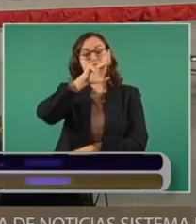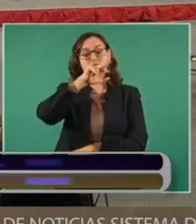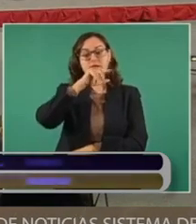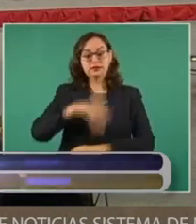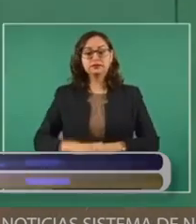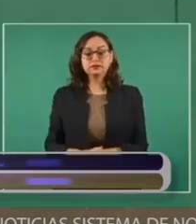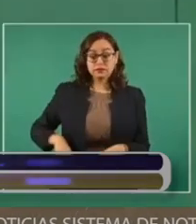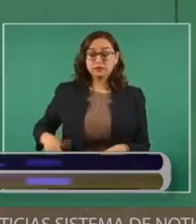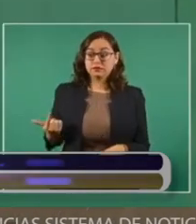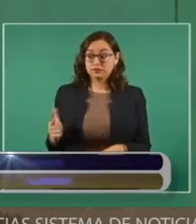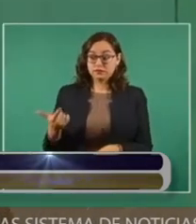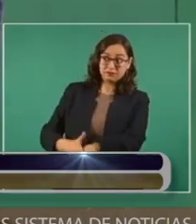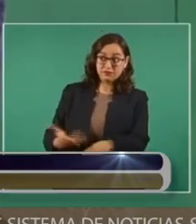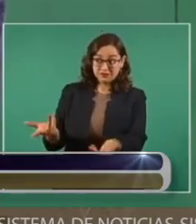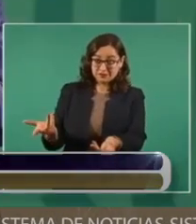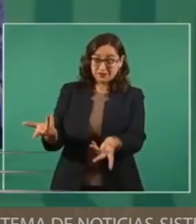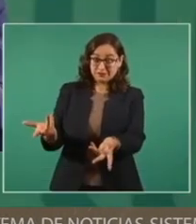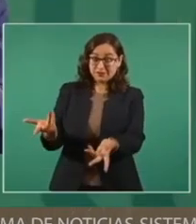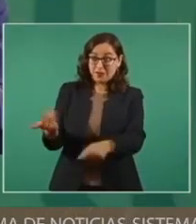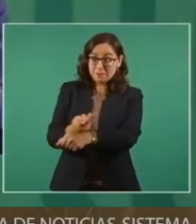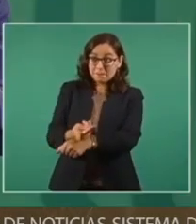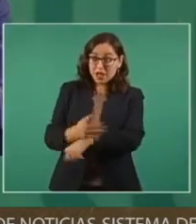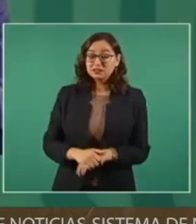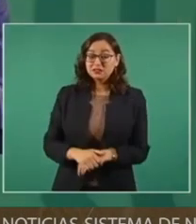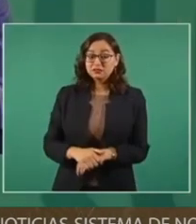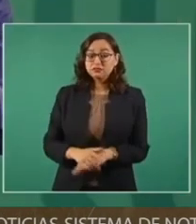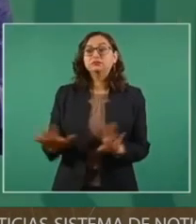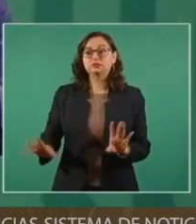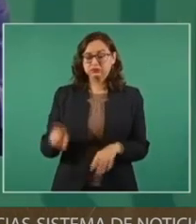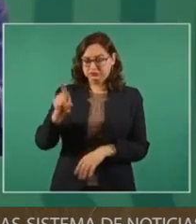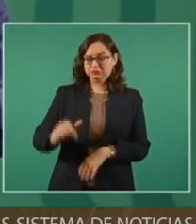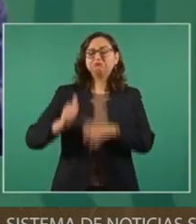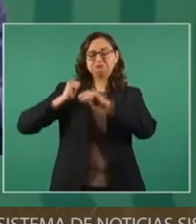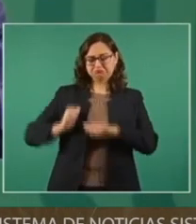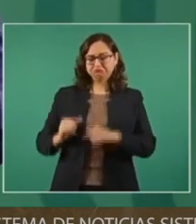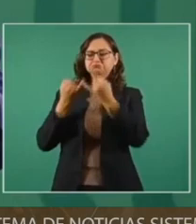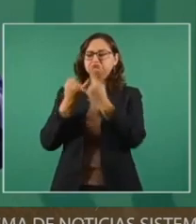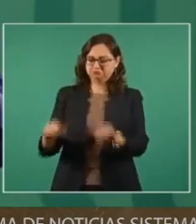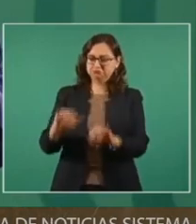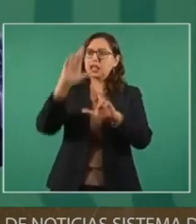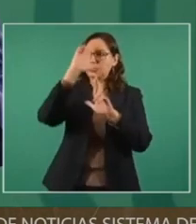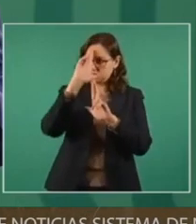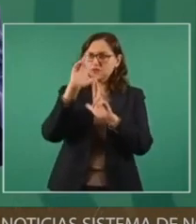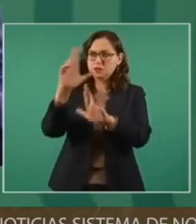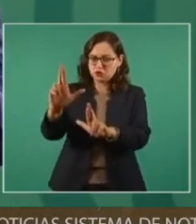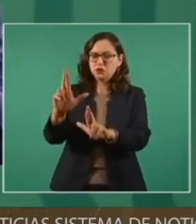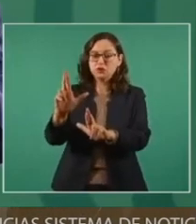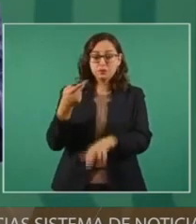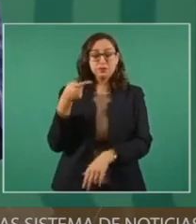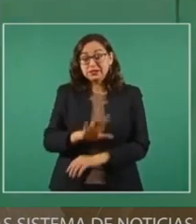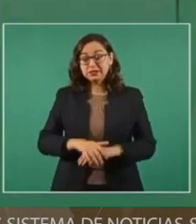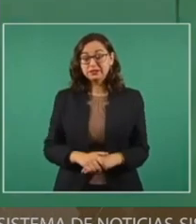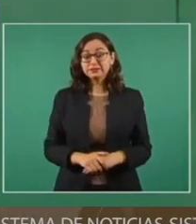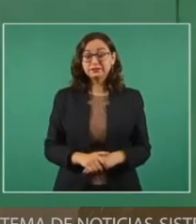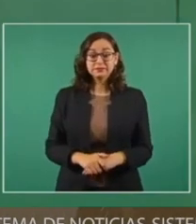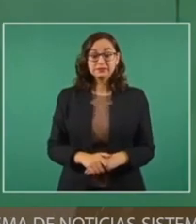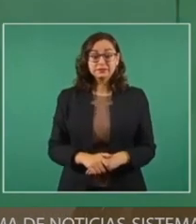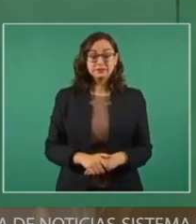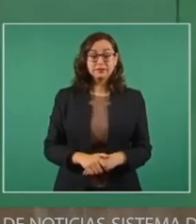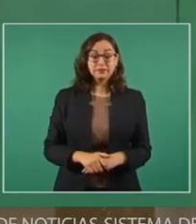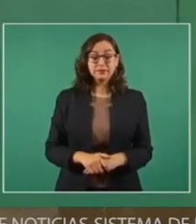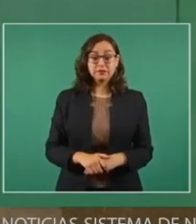lo que exhorto al gobernador, respetuoso de su autonomía, de su soberanía, pero esto es lo